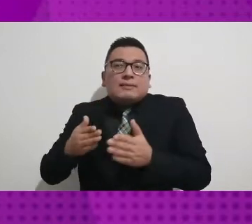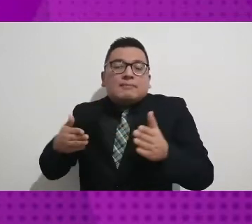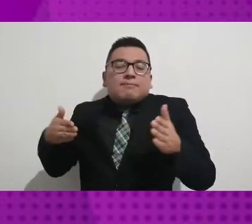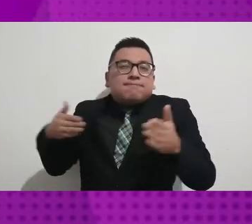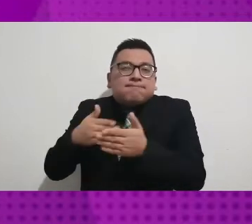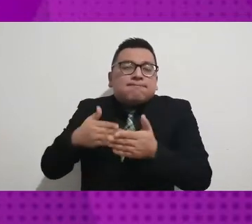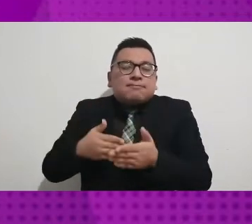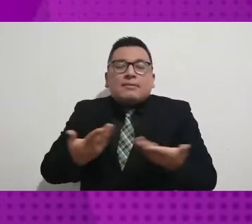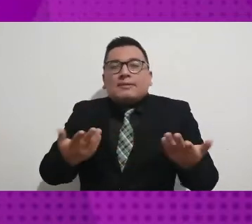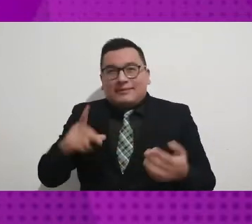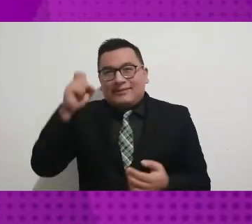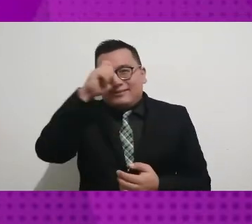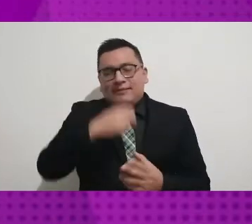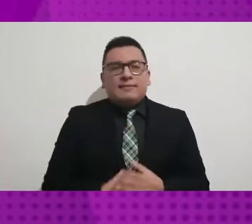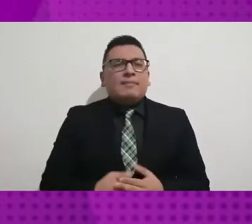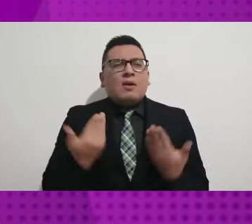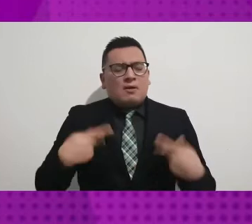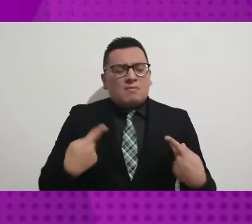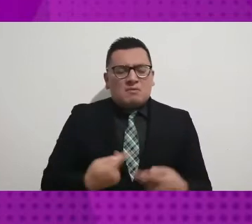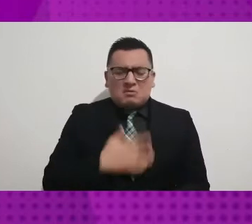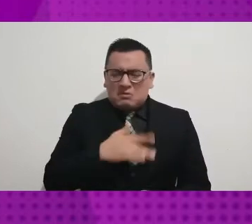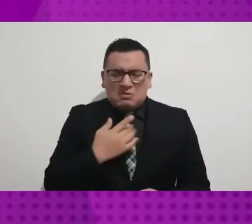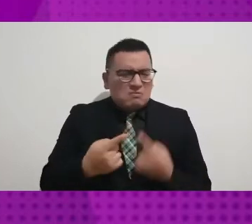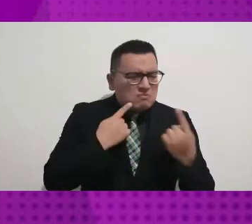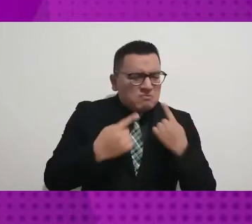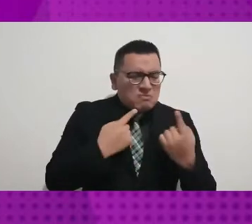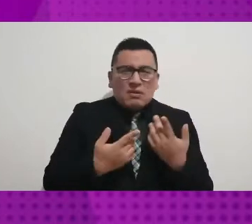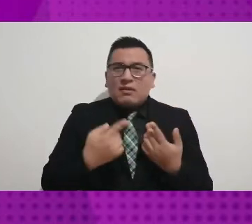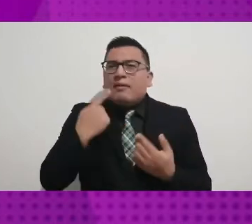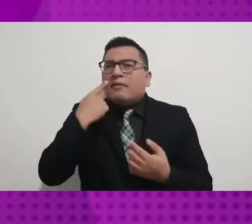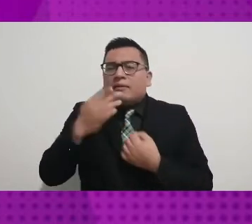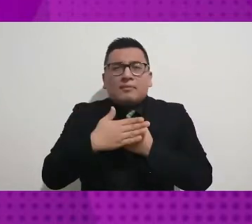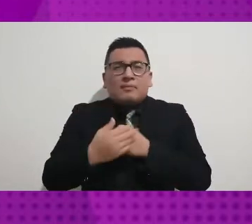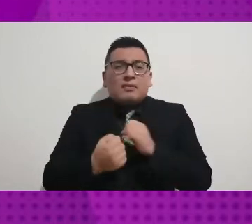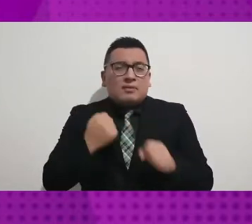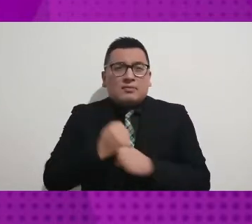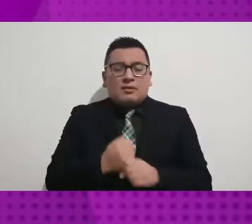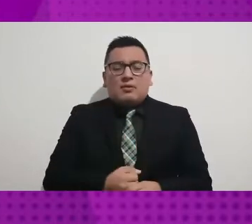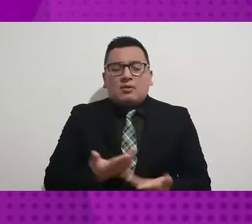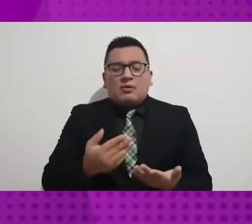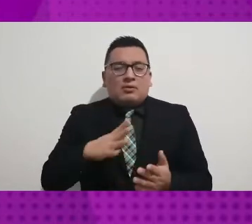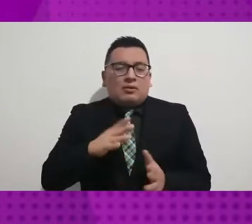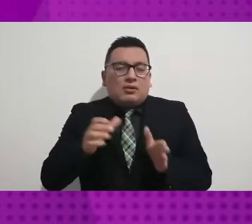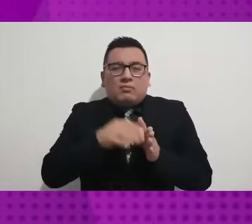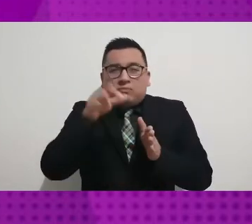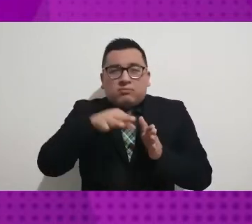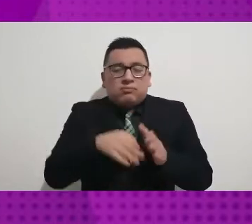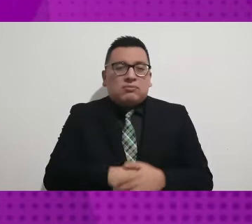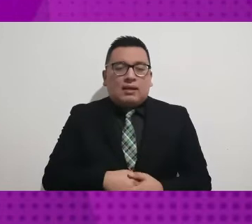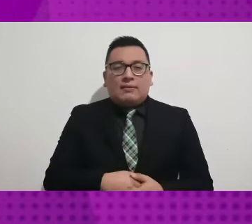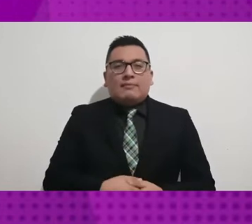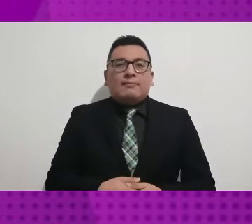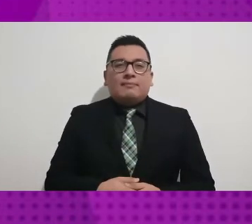sobre el acceso. Y hay un debate que no deja de estar presente. El próximo año tendremos, ya estamos en proceso